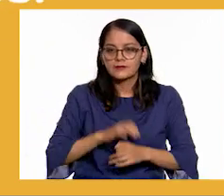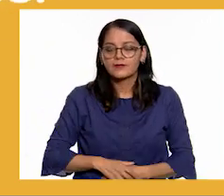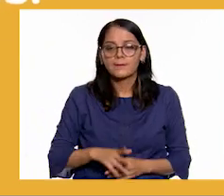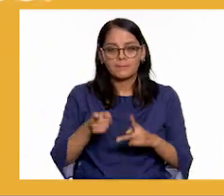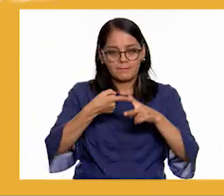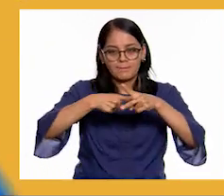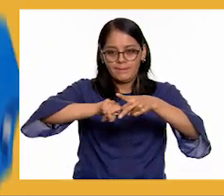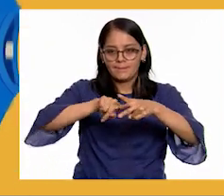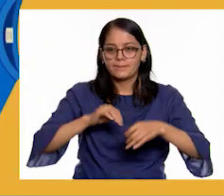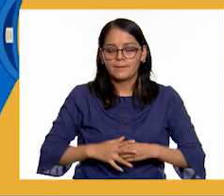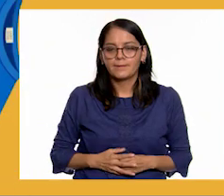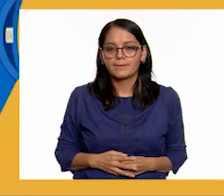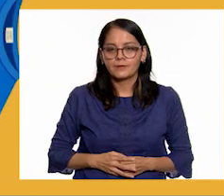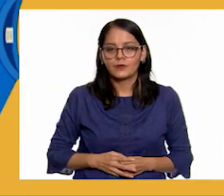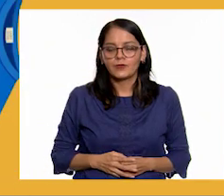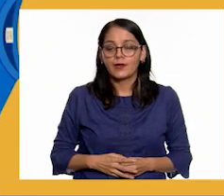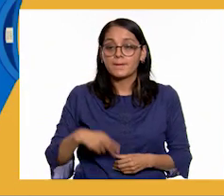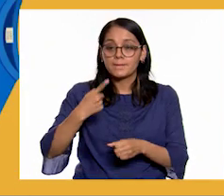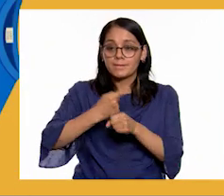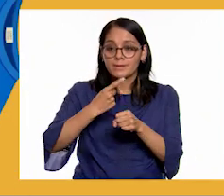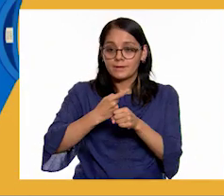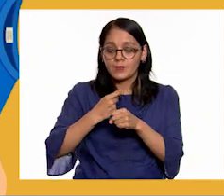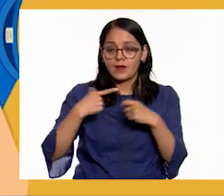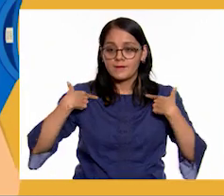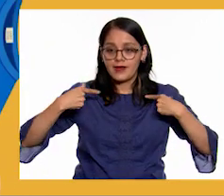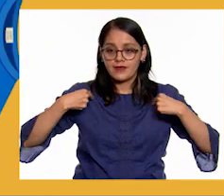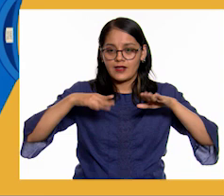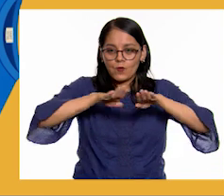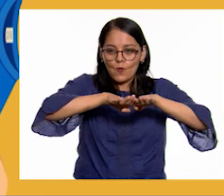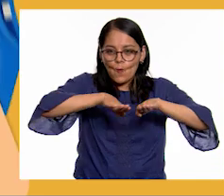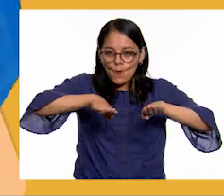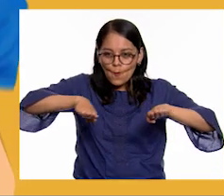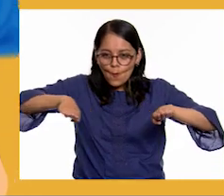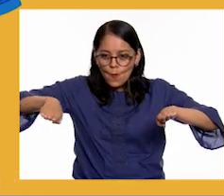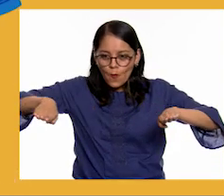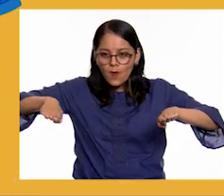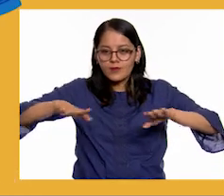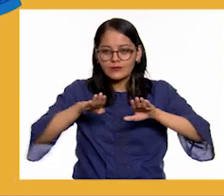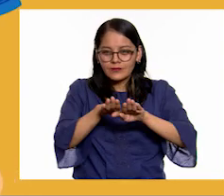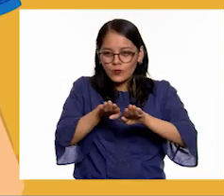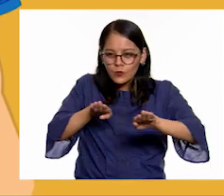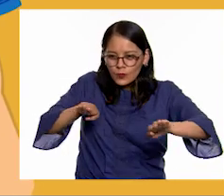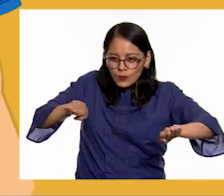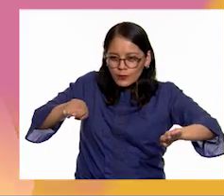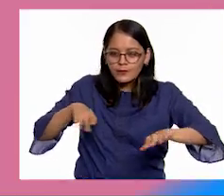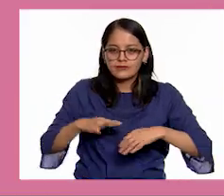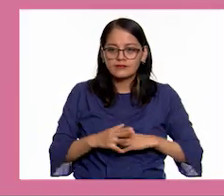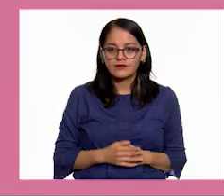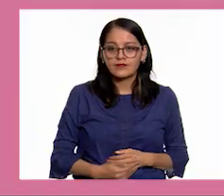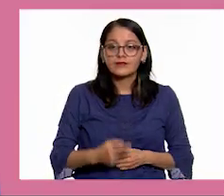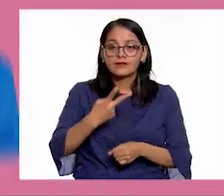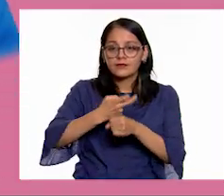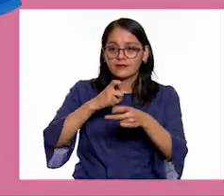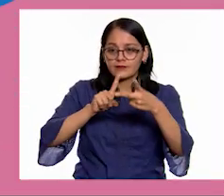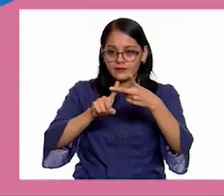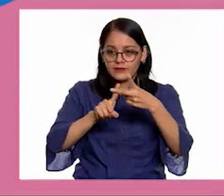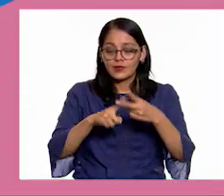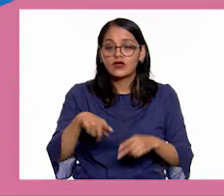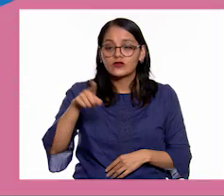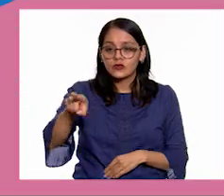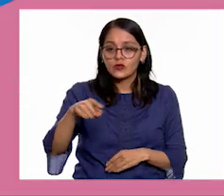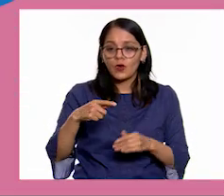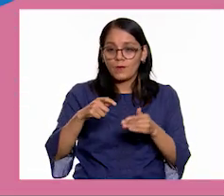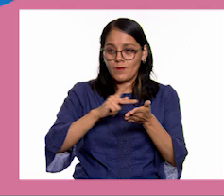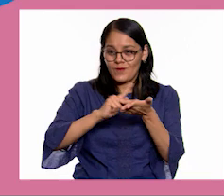¡Empecemos! 1. Estira la playera a lo largo y a lo ancho. 2. Marca con